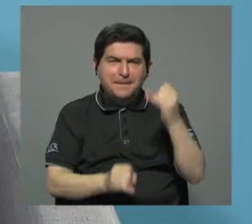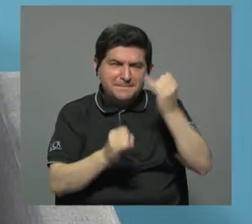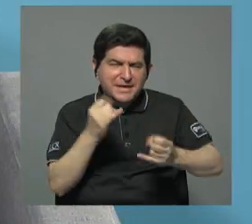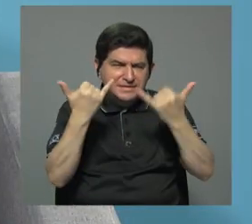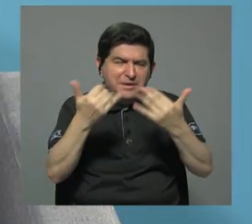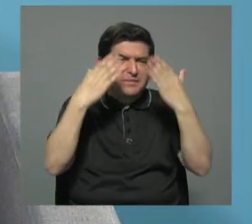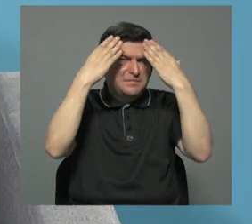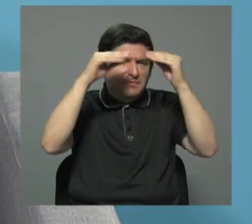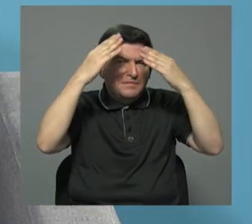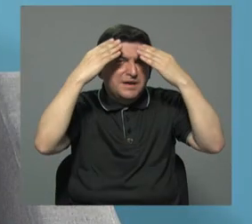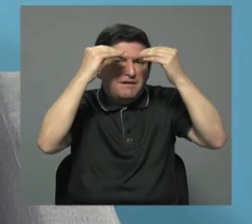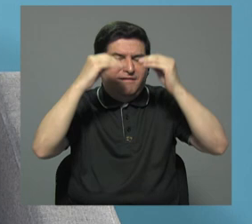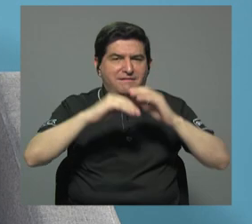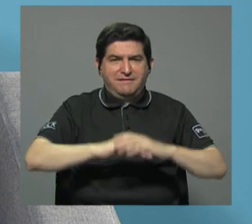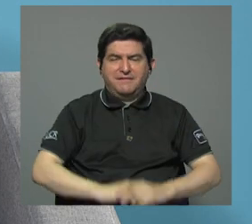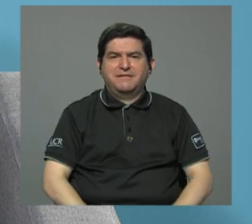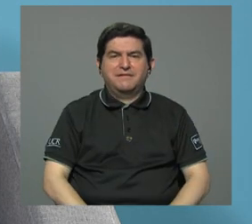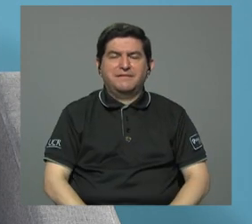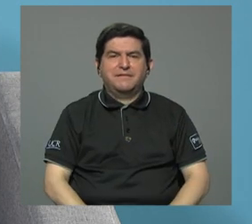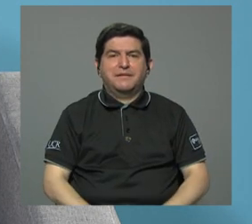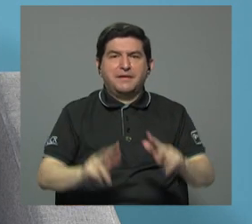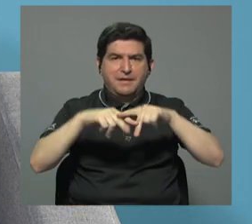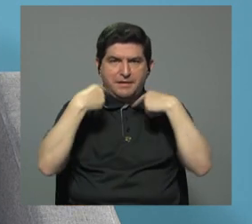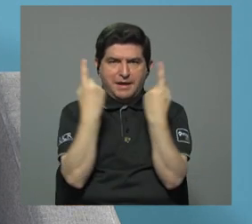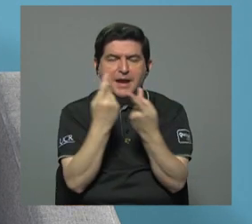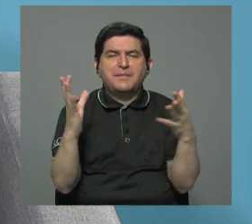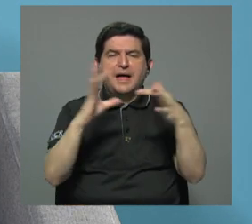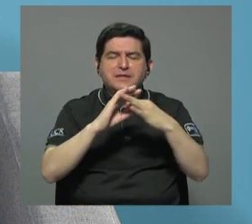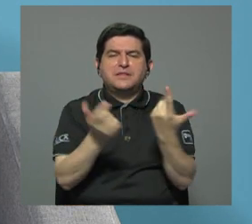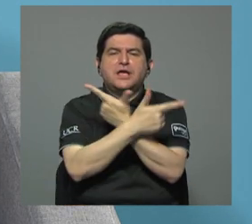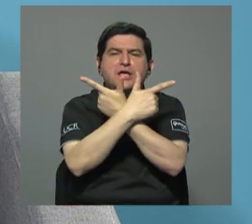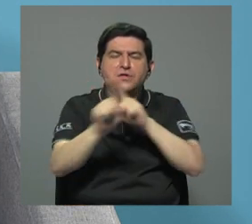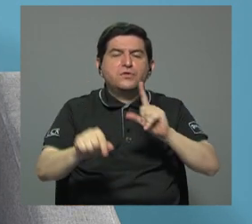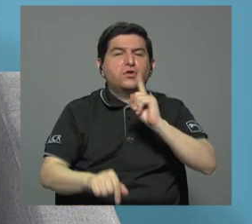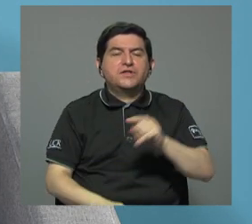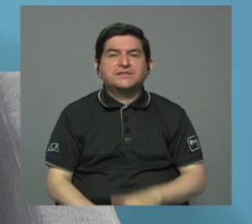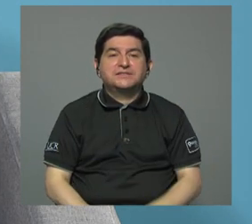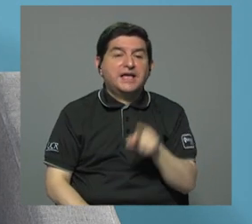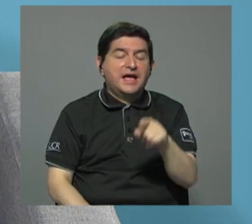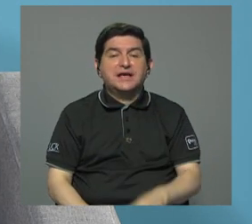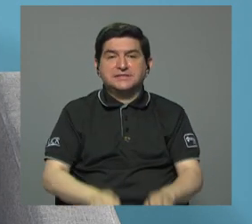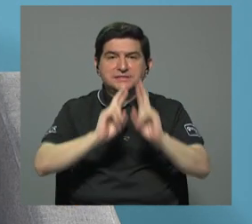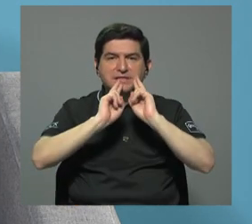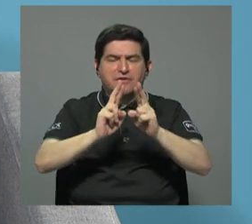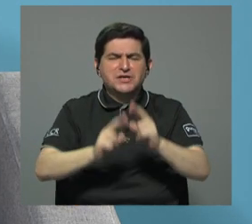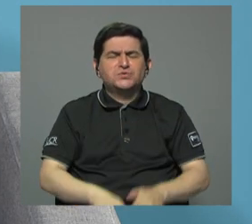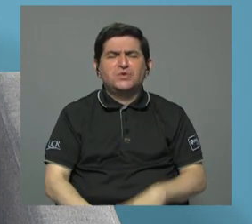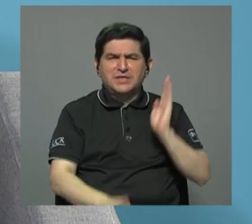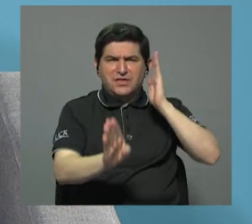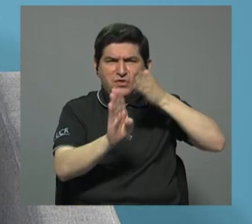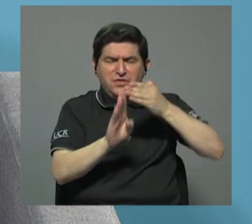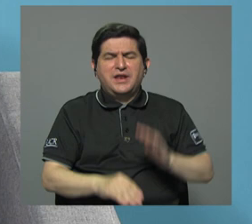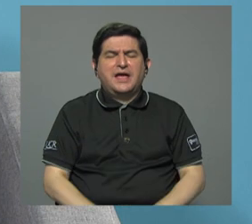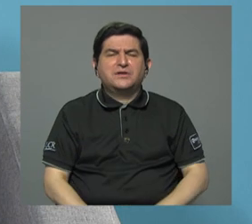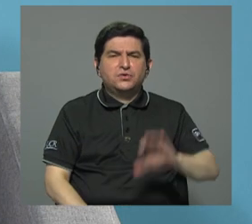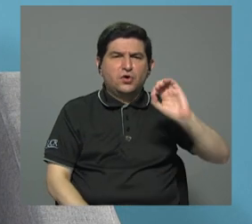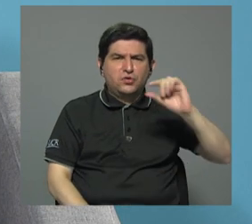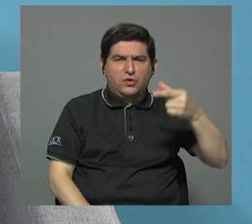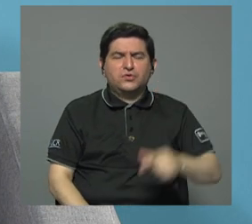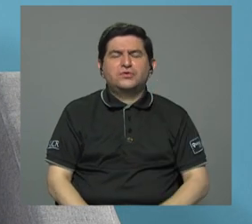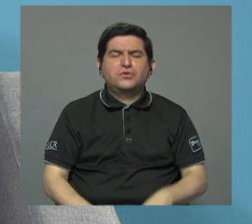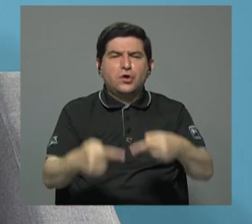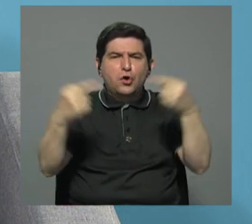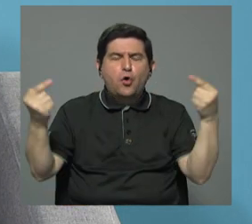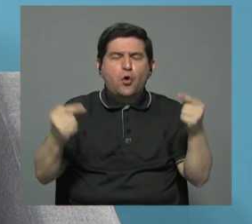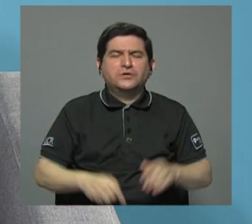esta información, el Partido Unión Liberal dice que este es un resultado directo de la lucha de Guevara contra el cartel del